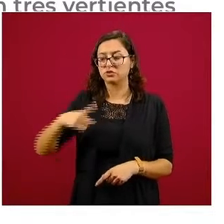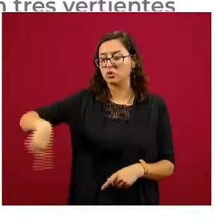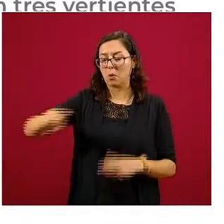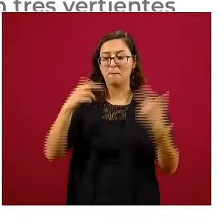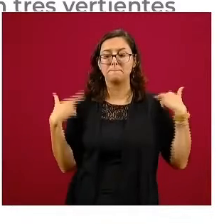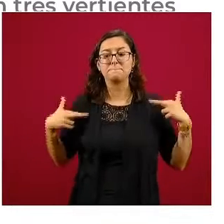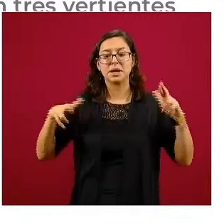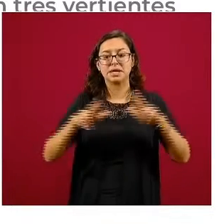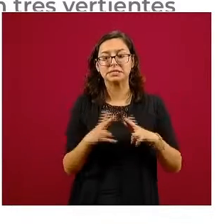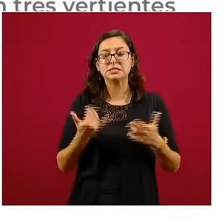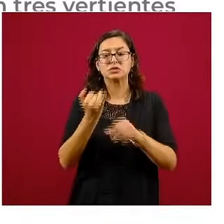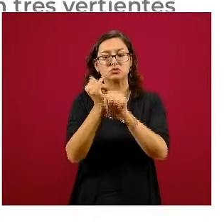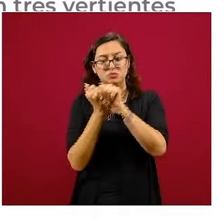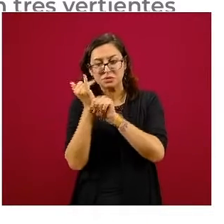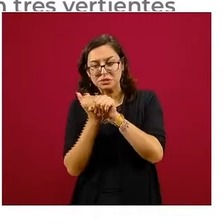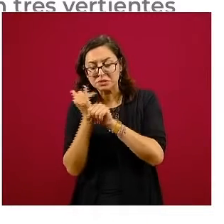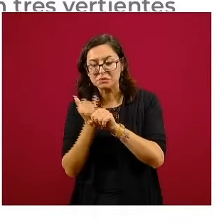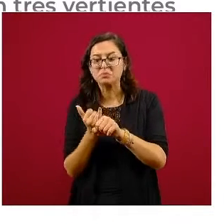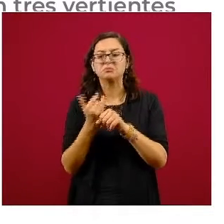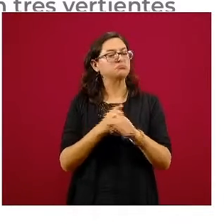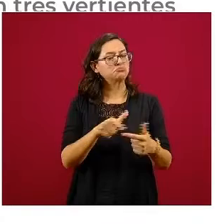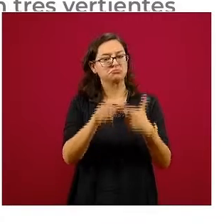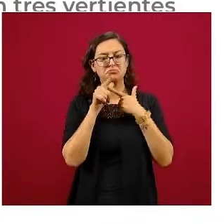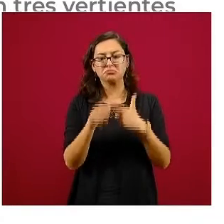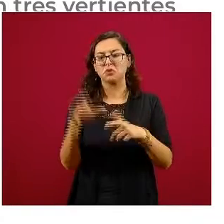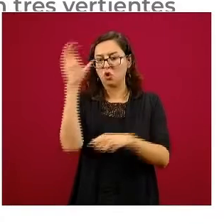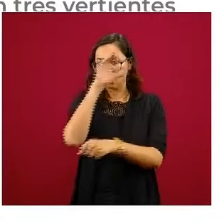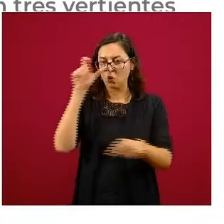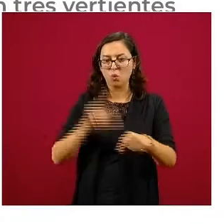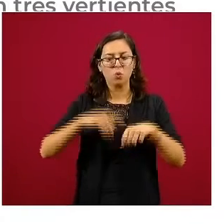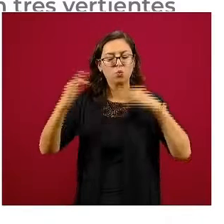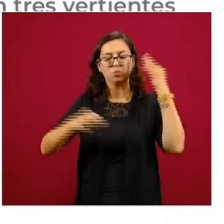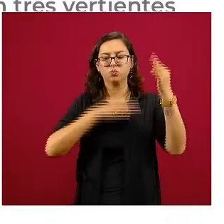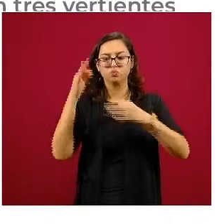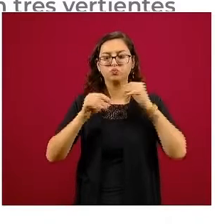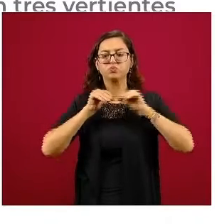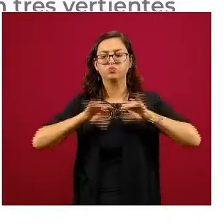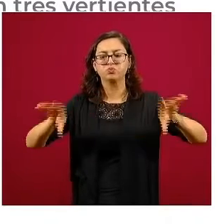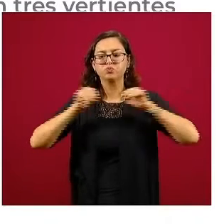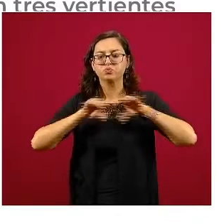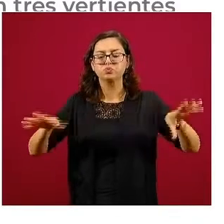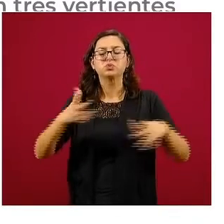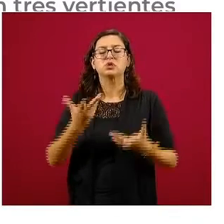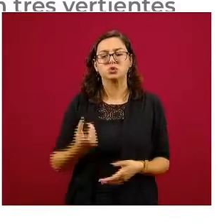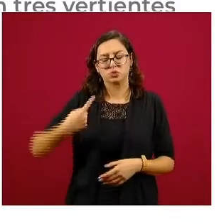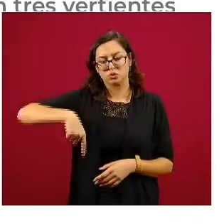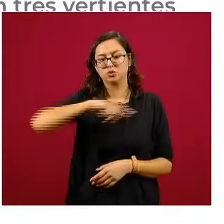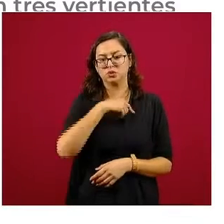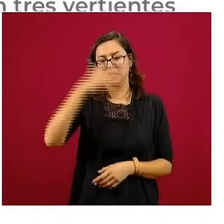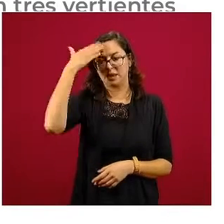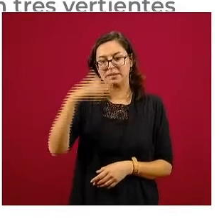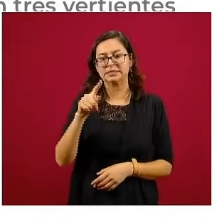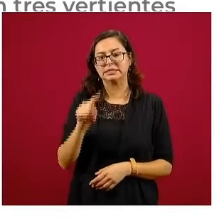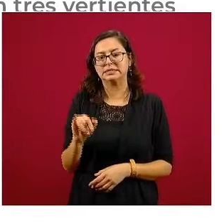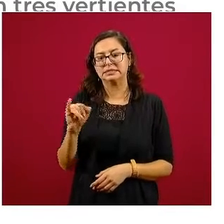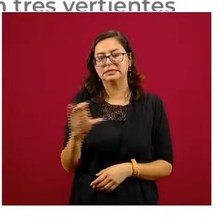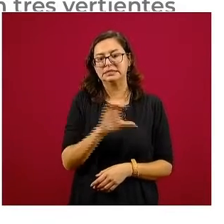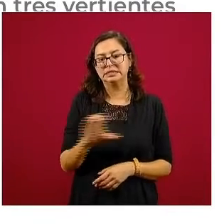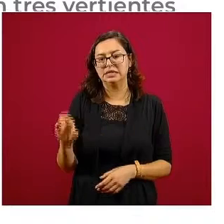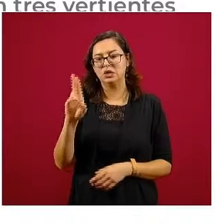una vez más, fases que vamos a tener que atravesar sin una vacuna aún y sin medicamentos que